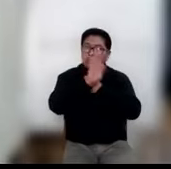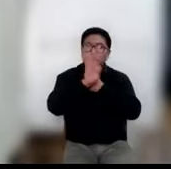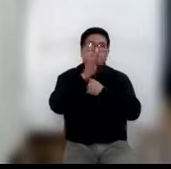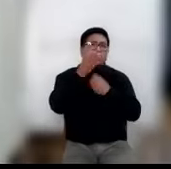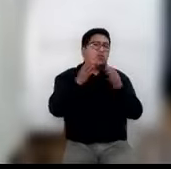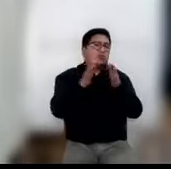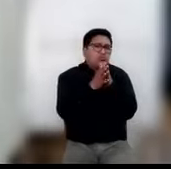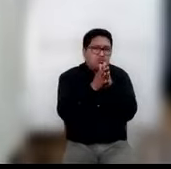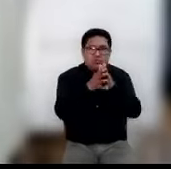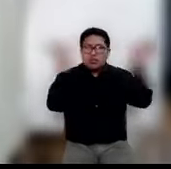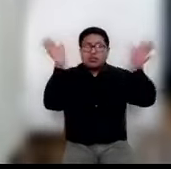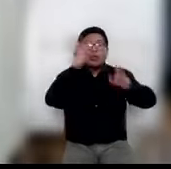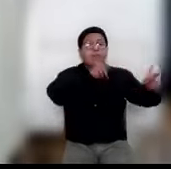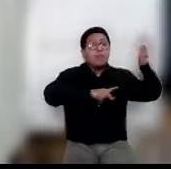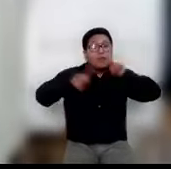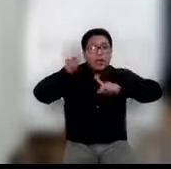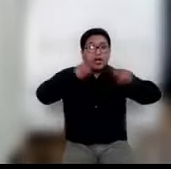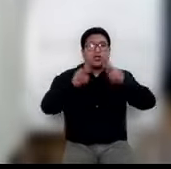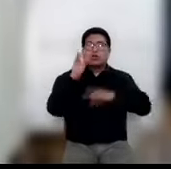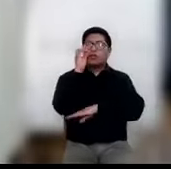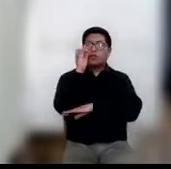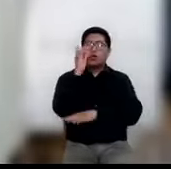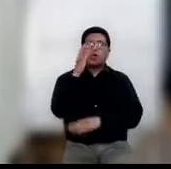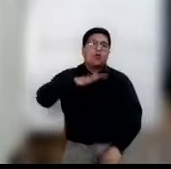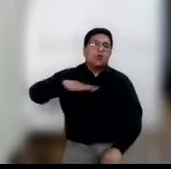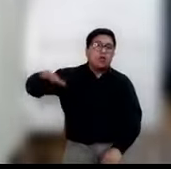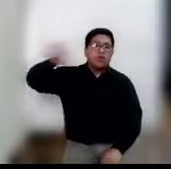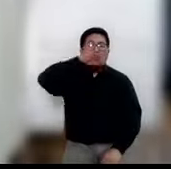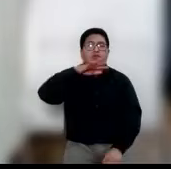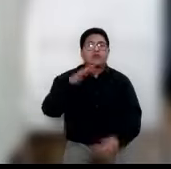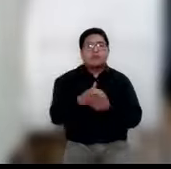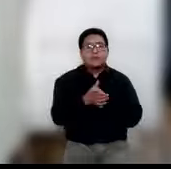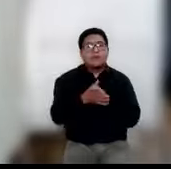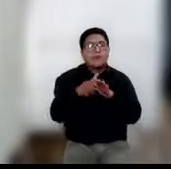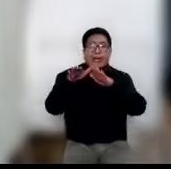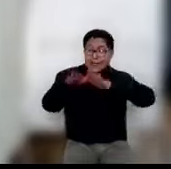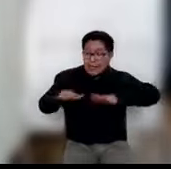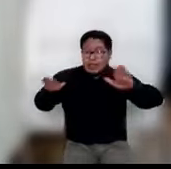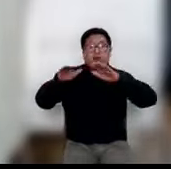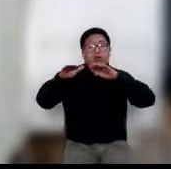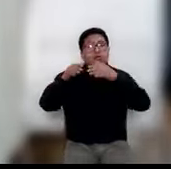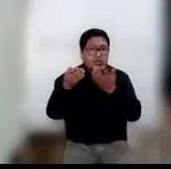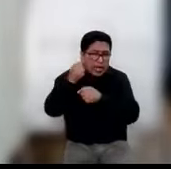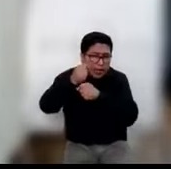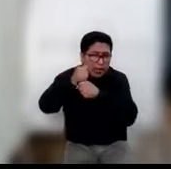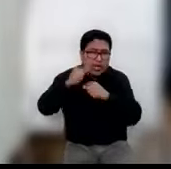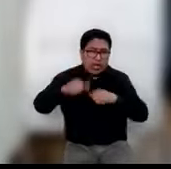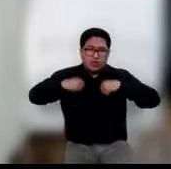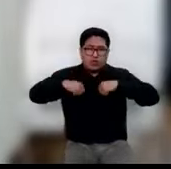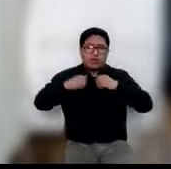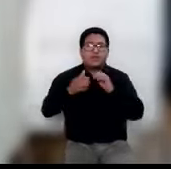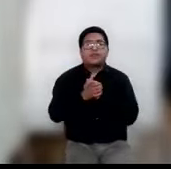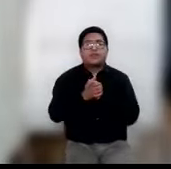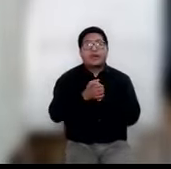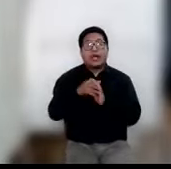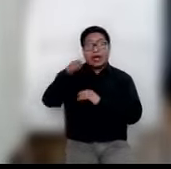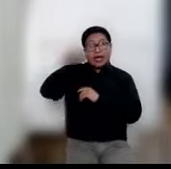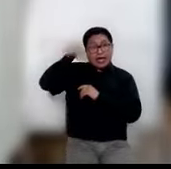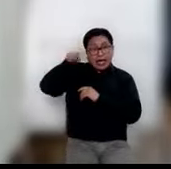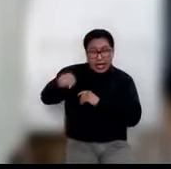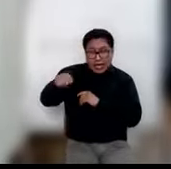personas de todos los bolivianos y entre ellos los los niños niñas y adolescentes trabajadores entonces a partir de esa